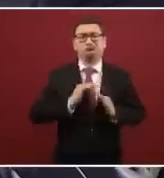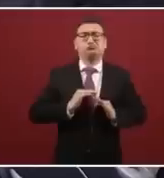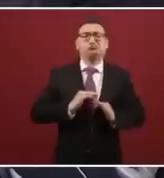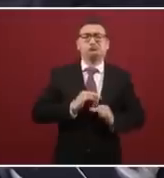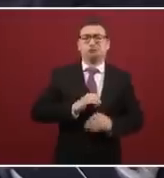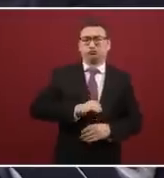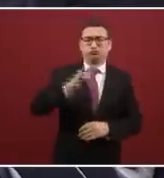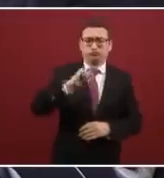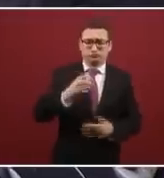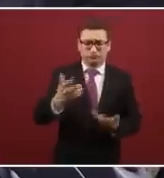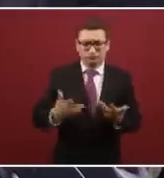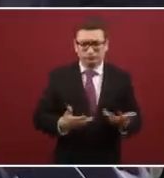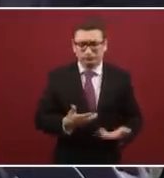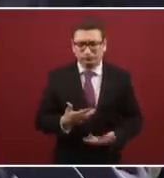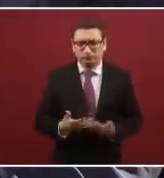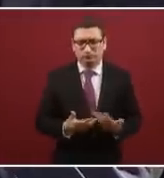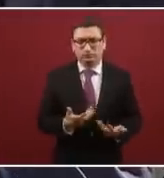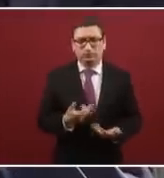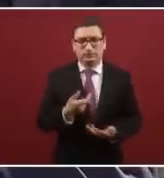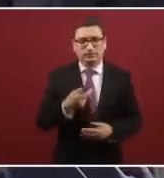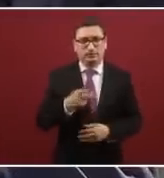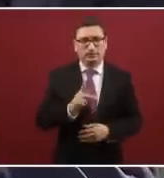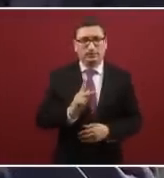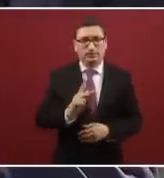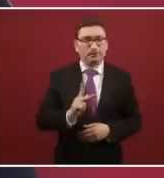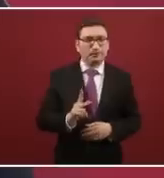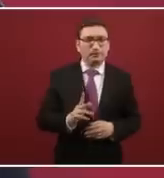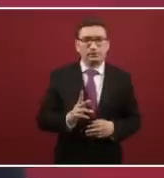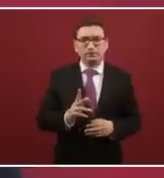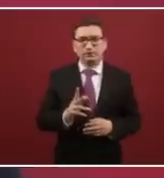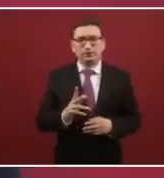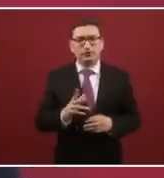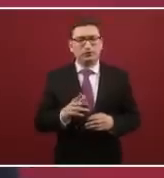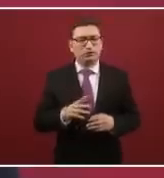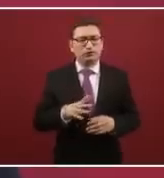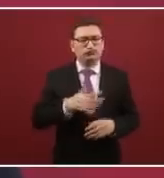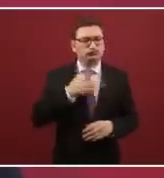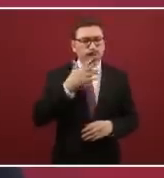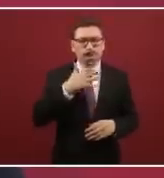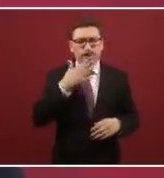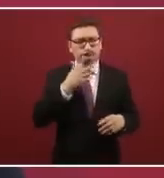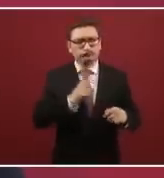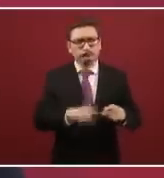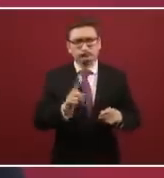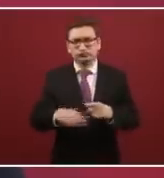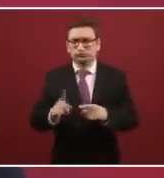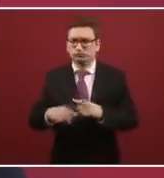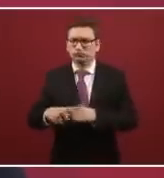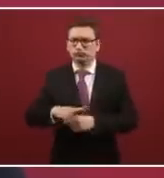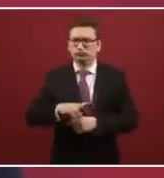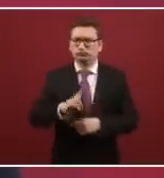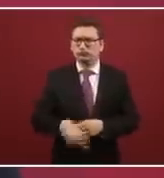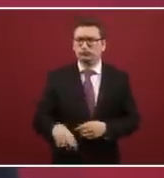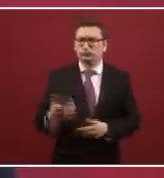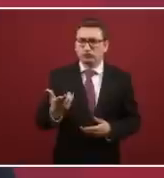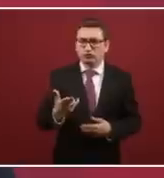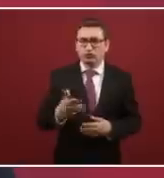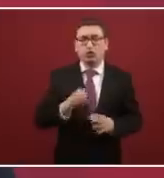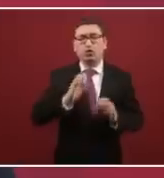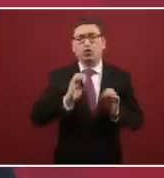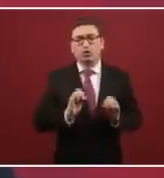y nunca llevaba a cabo una política de combate a la corrupción o una política de